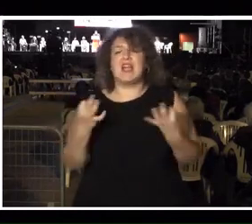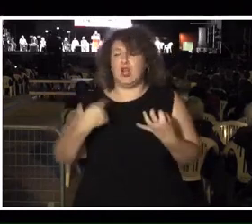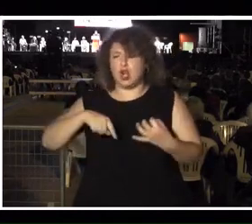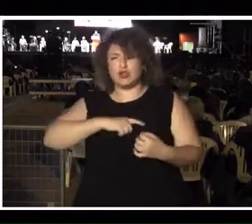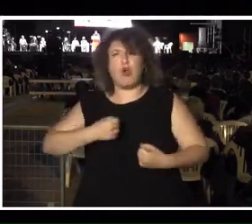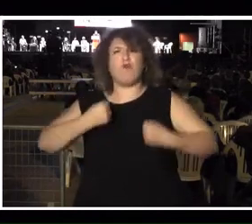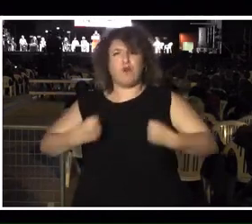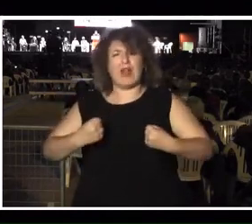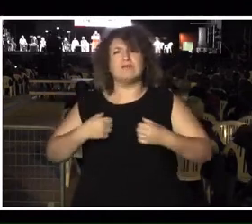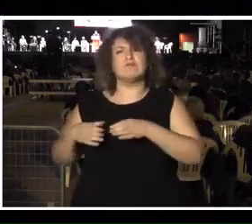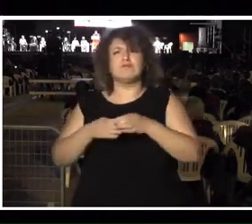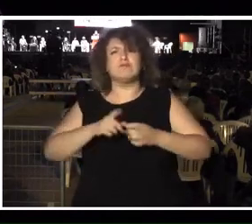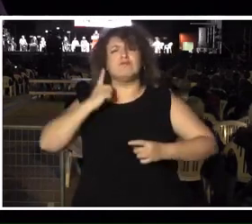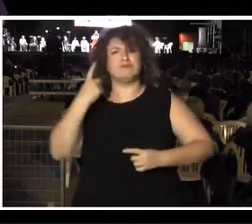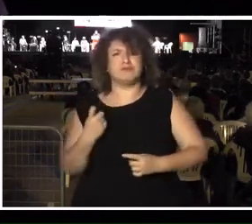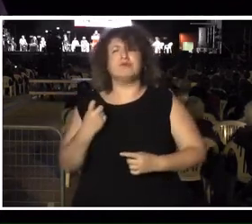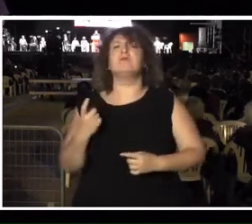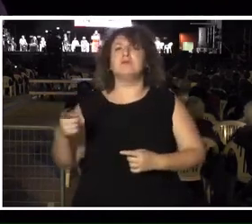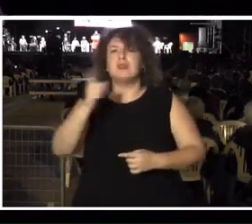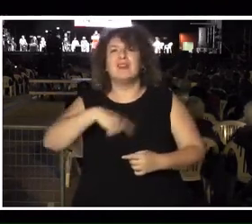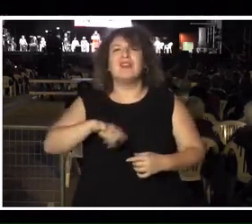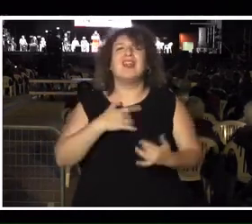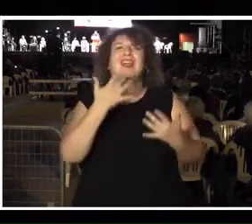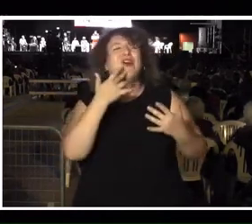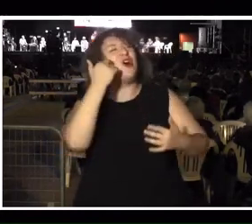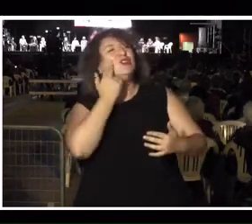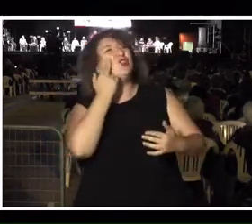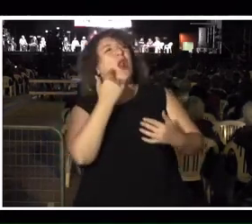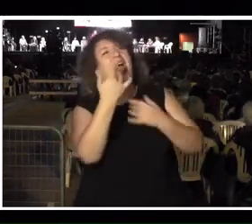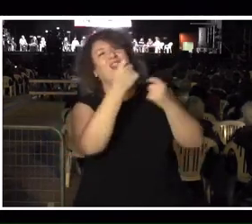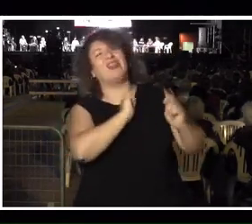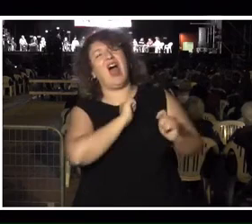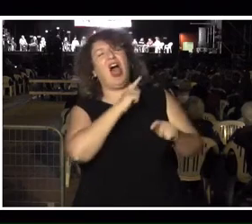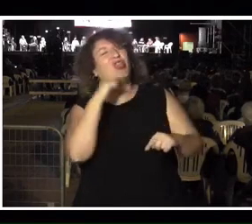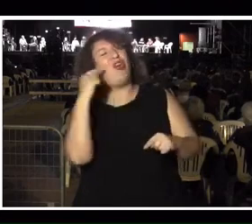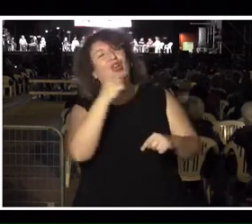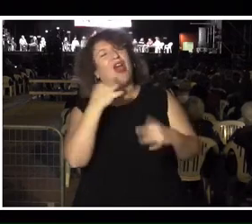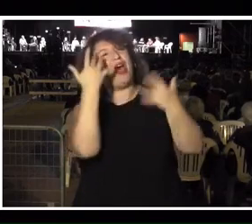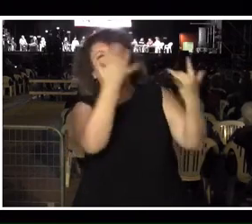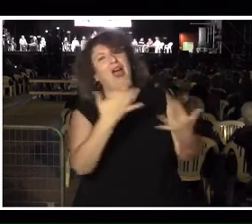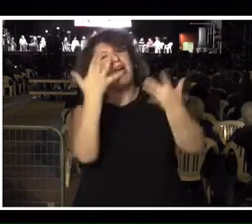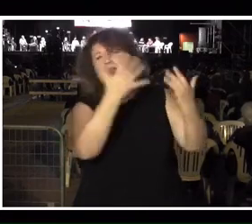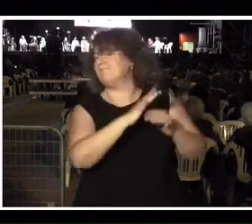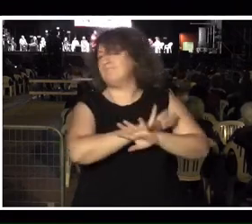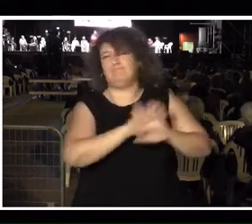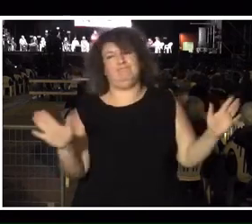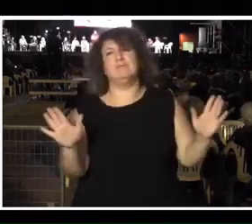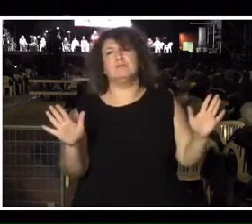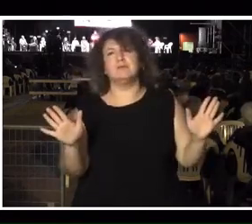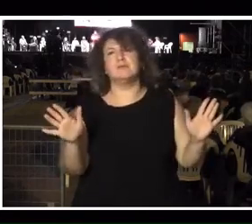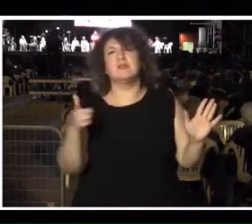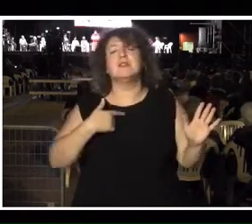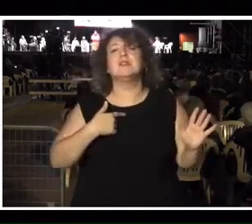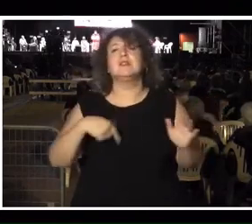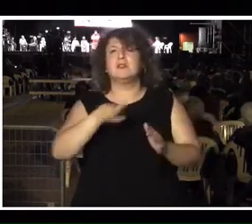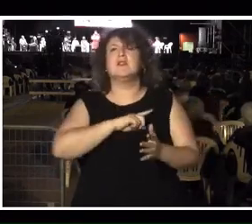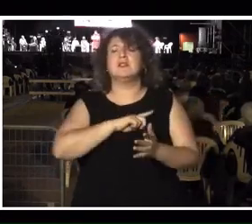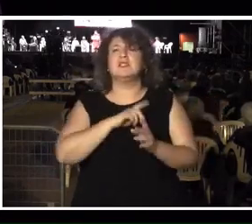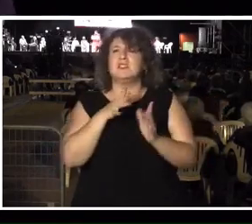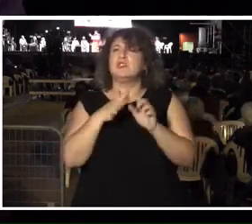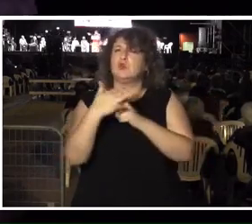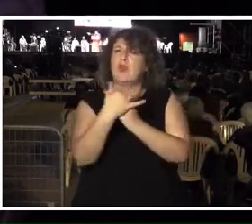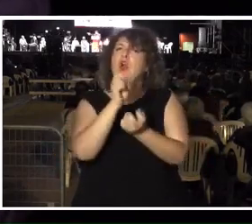perder el norte ni distraernos con el chocolate del loro del sistema. Estemos a la altura, una vez más, del reto que se levanta ante